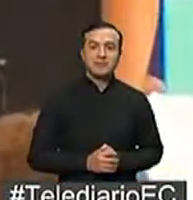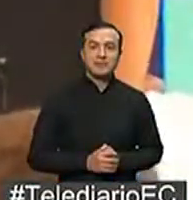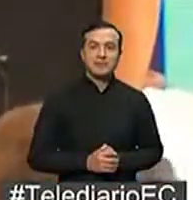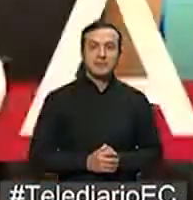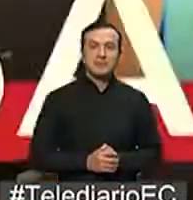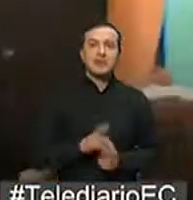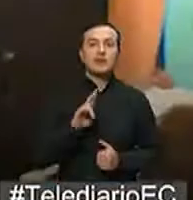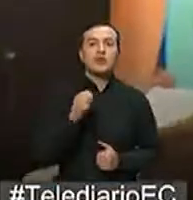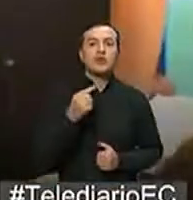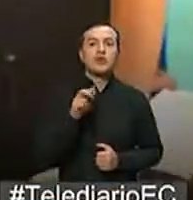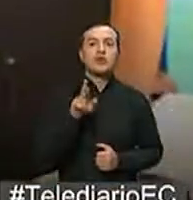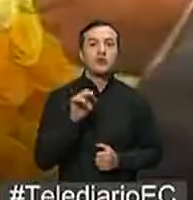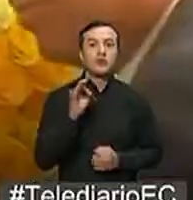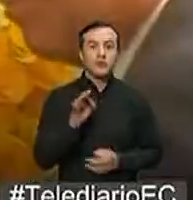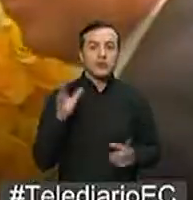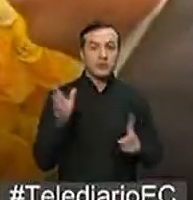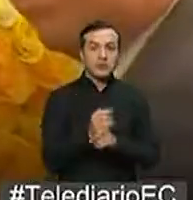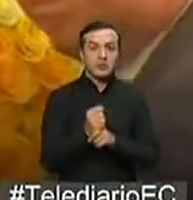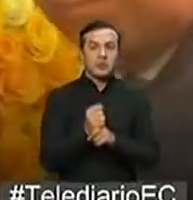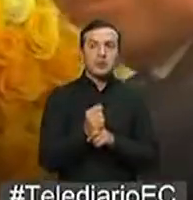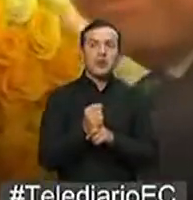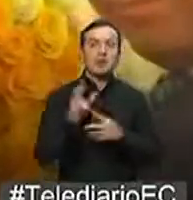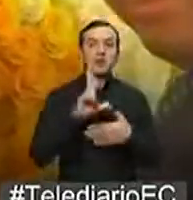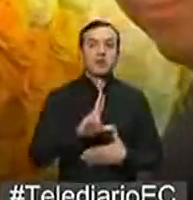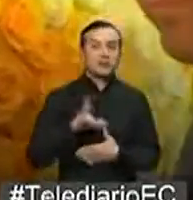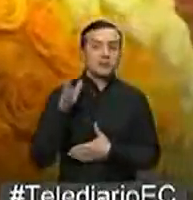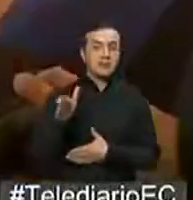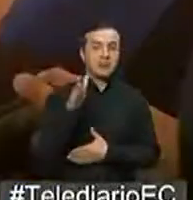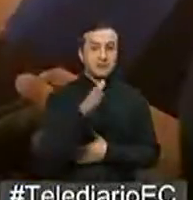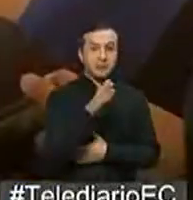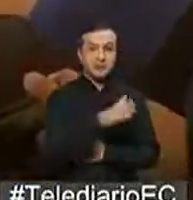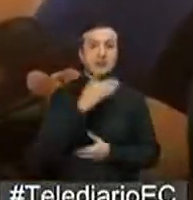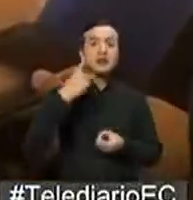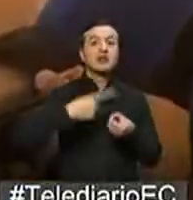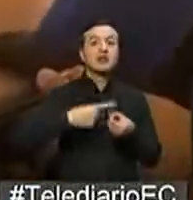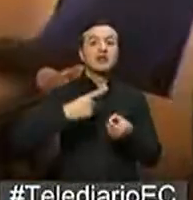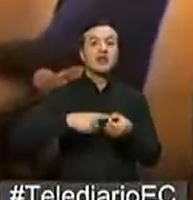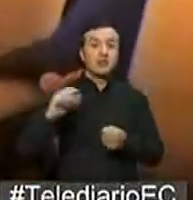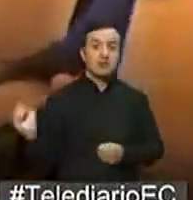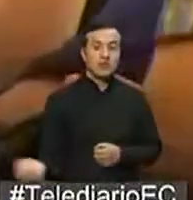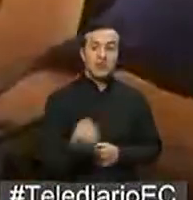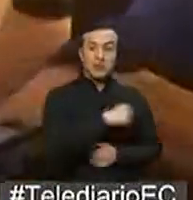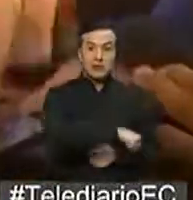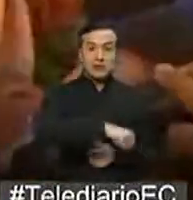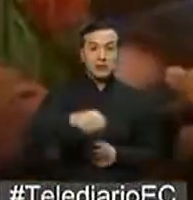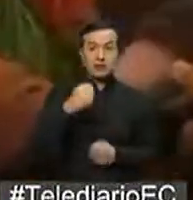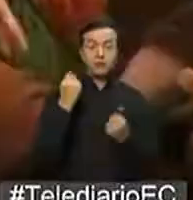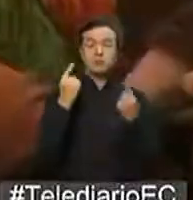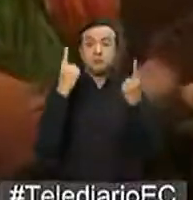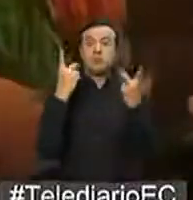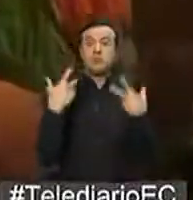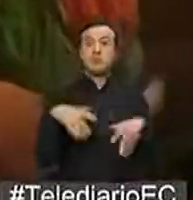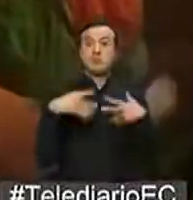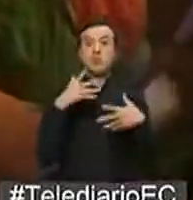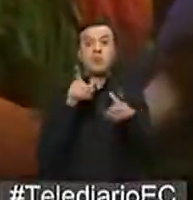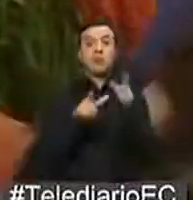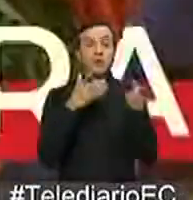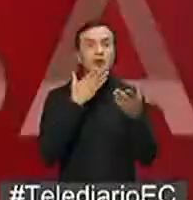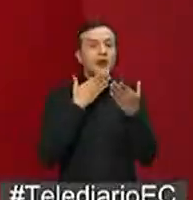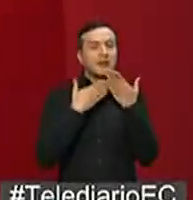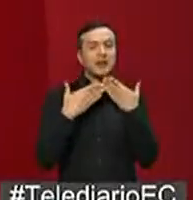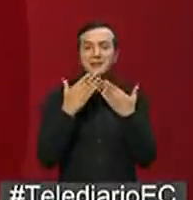Roger Federer cumple con éxito su gira por Latinoamérica. En Quito, el tenista quedó impresionado por la calidez de la